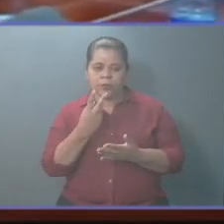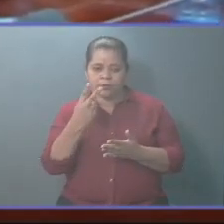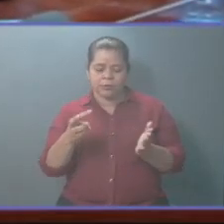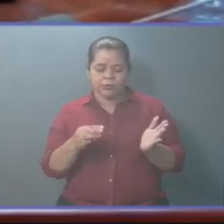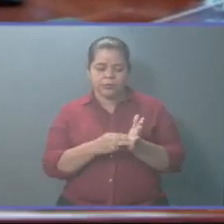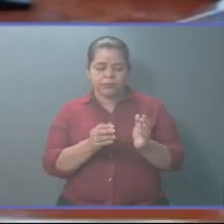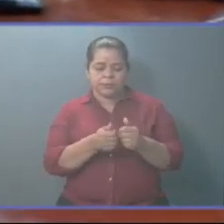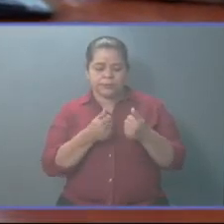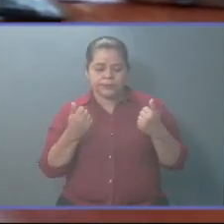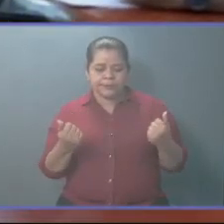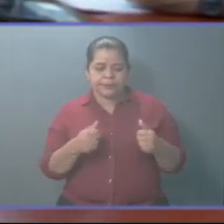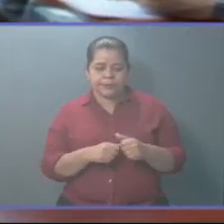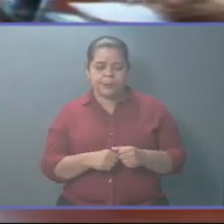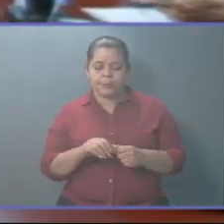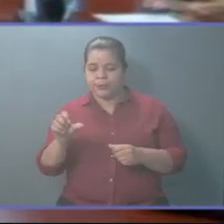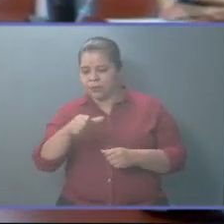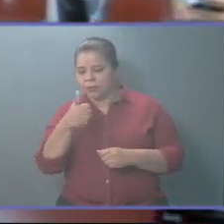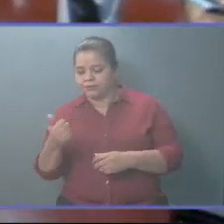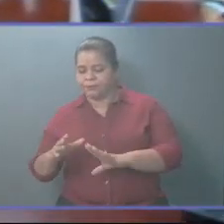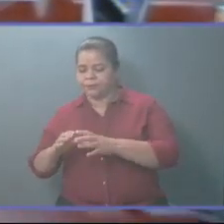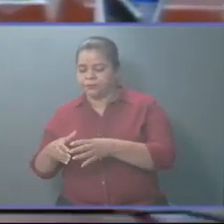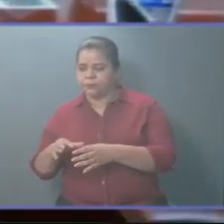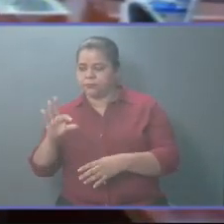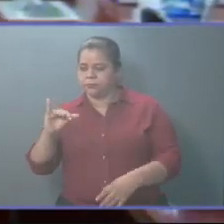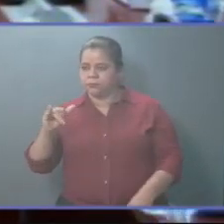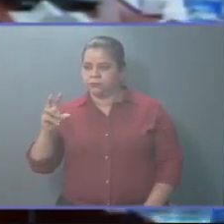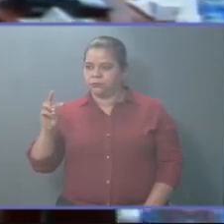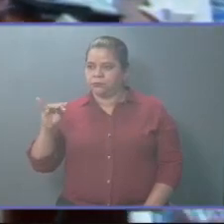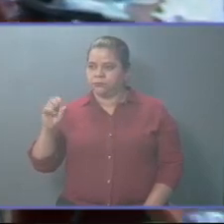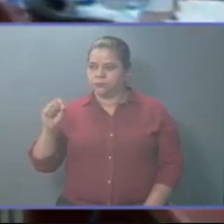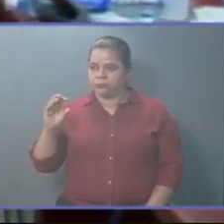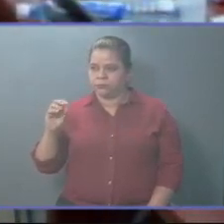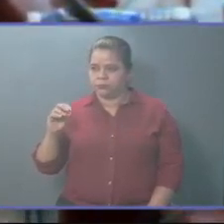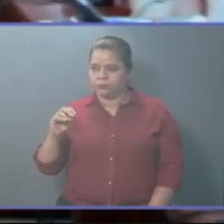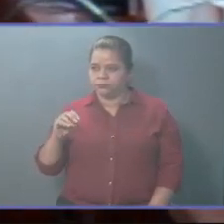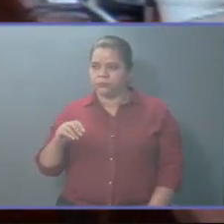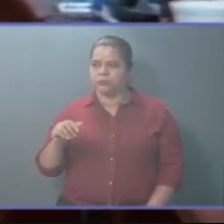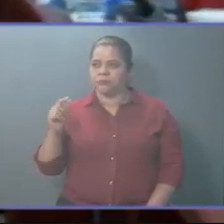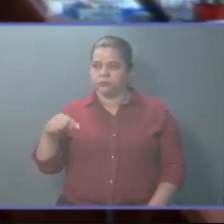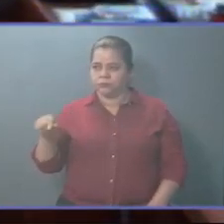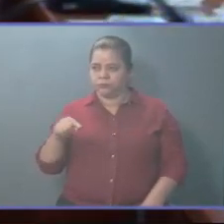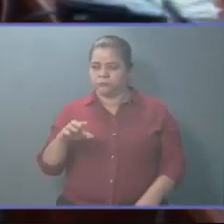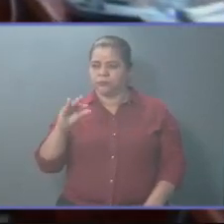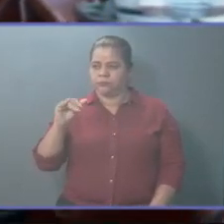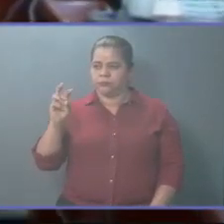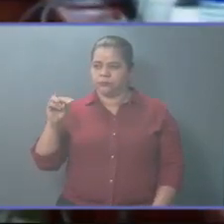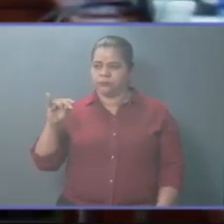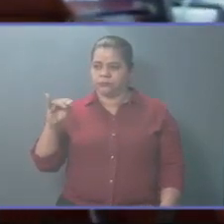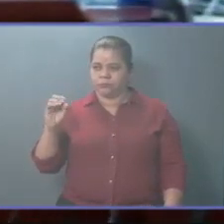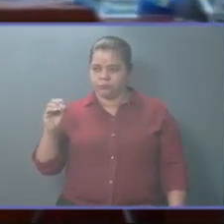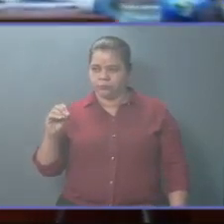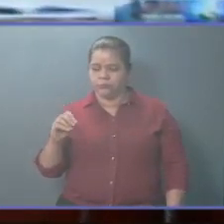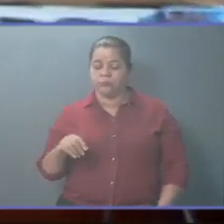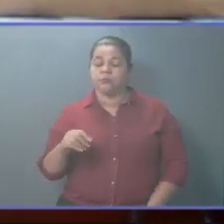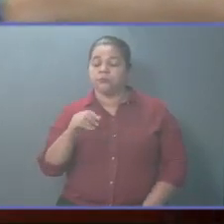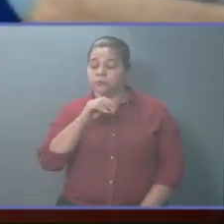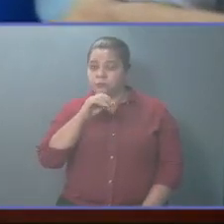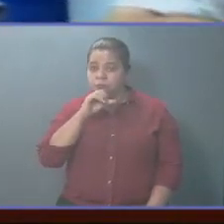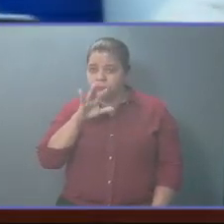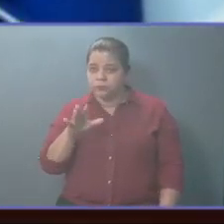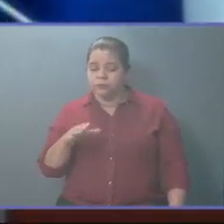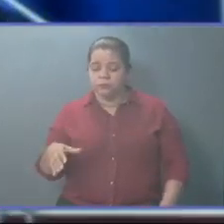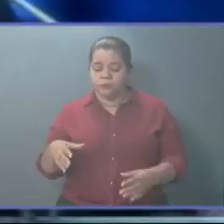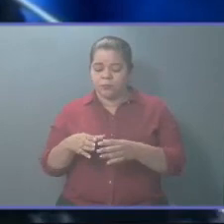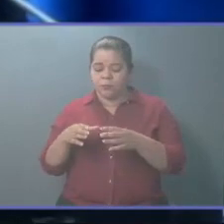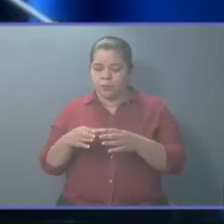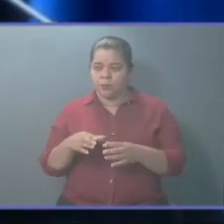2.000 millones y el otro para el fideicomiso. Ustedes son el comité veedor para el fideicomiso. Y por eso es que lo dice,